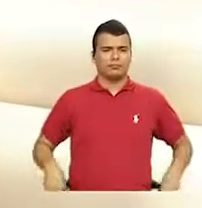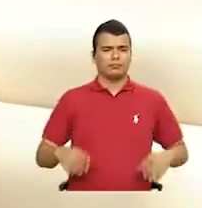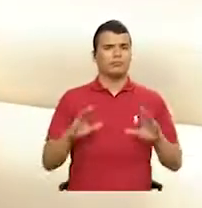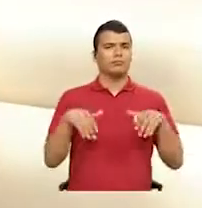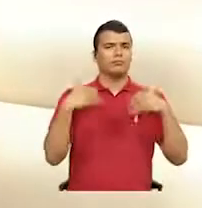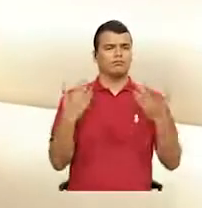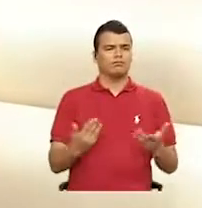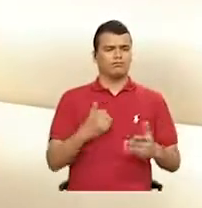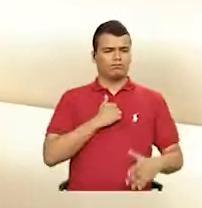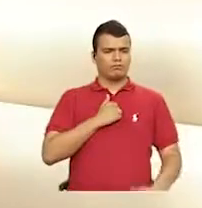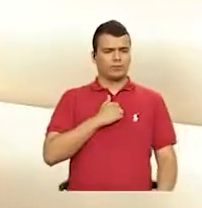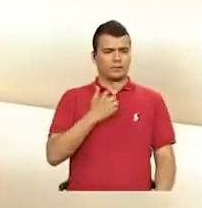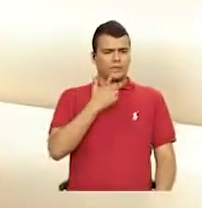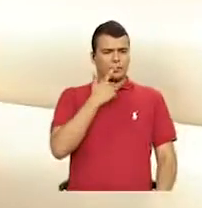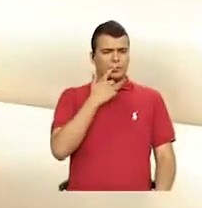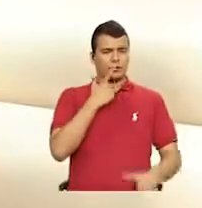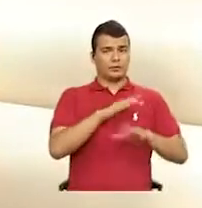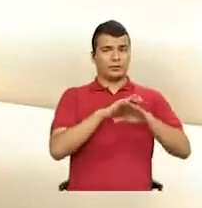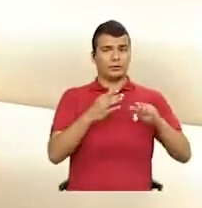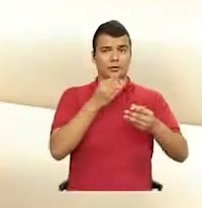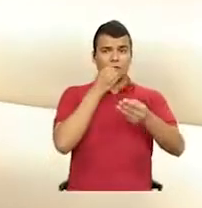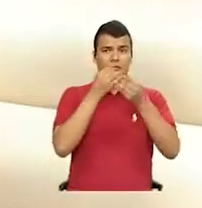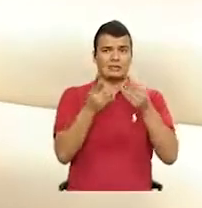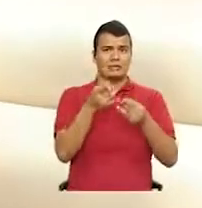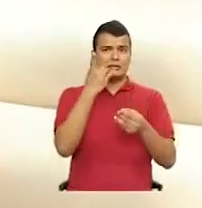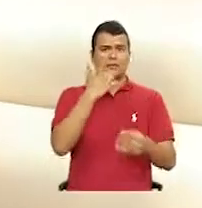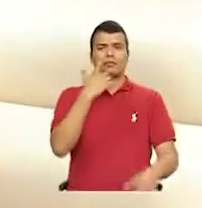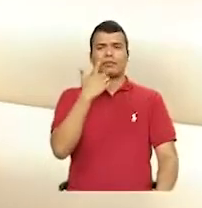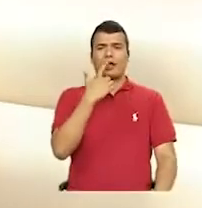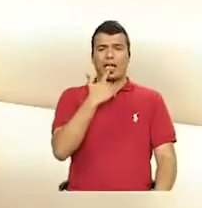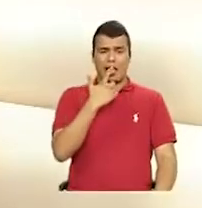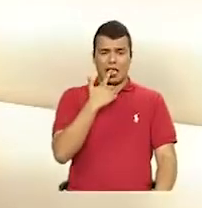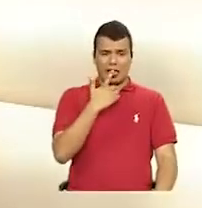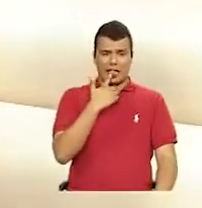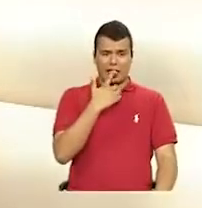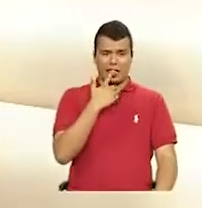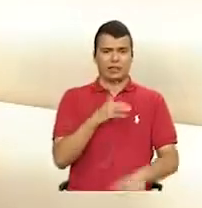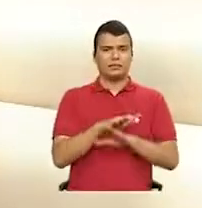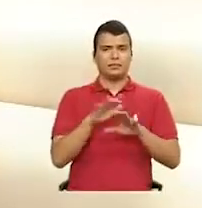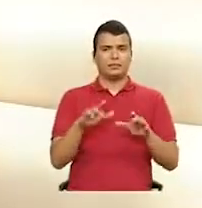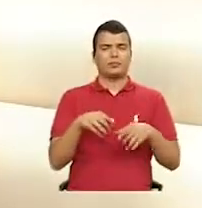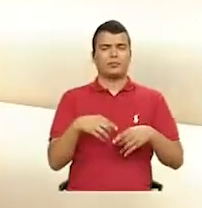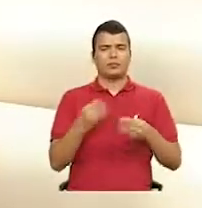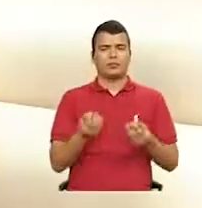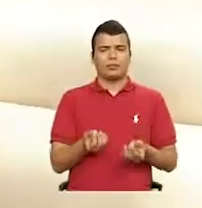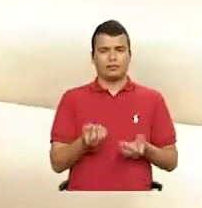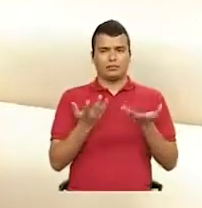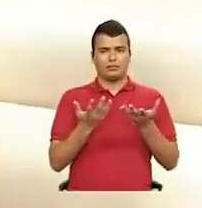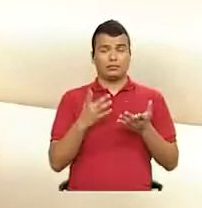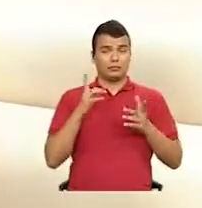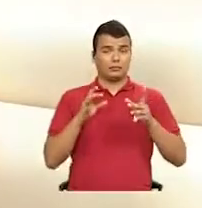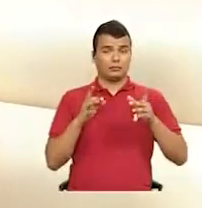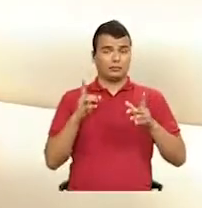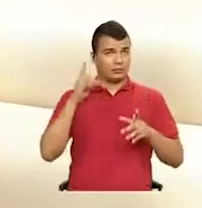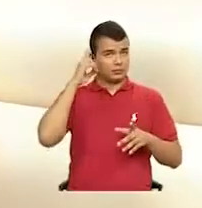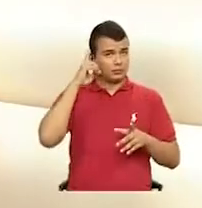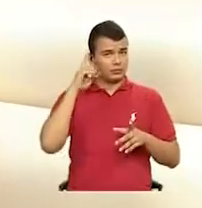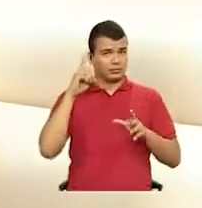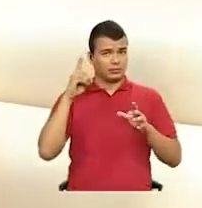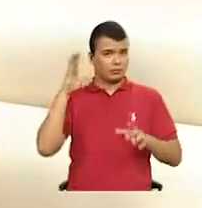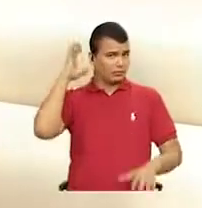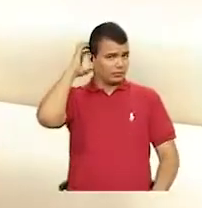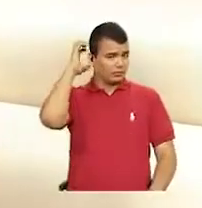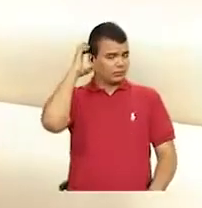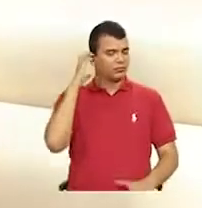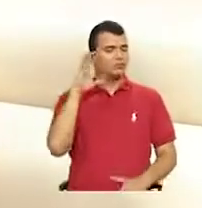sentido del gusto. Cuando tú consumes un alimento, tu lengua, inmediatamente tu paladar libera una sustancia hacia tu cerebro que dice que está consumiendo